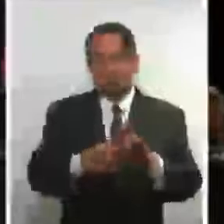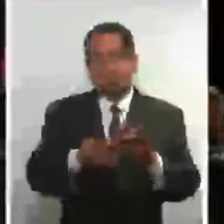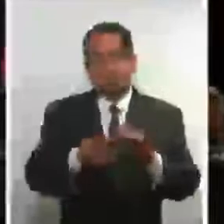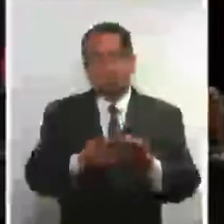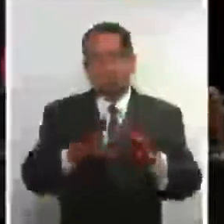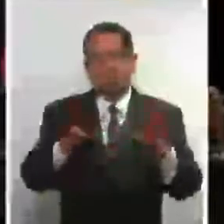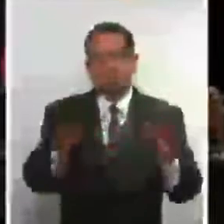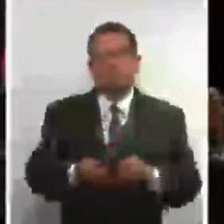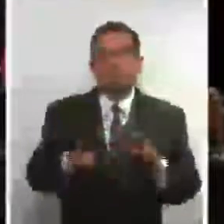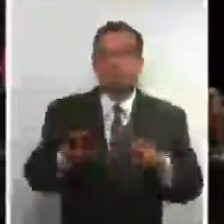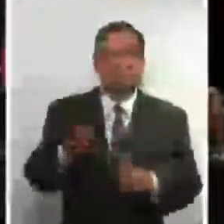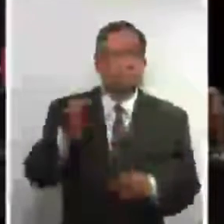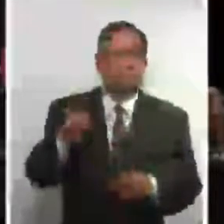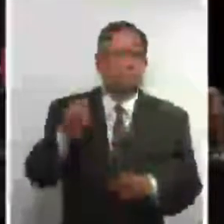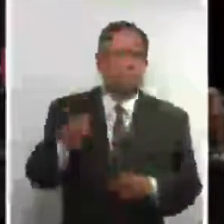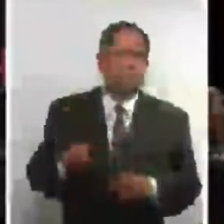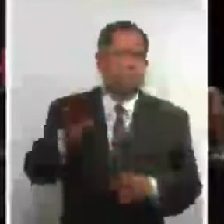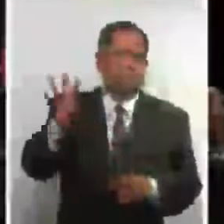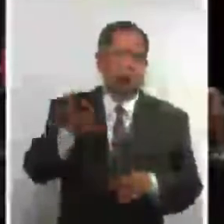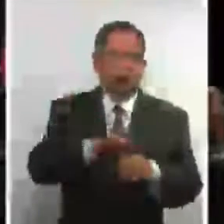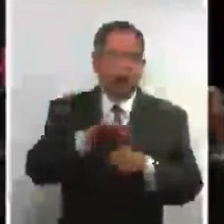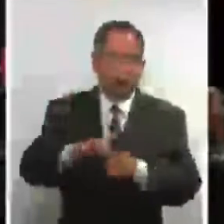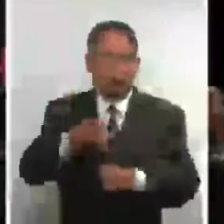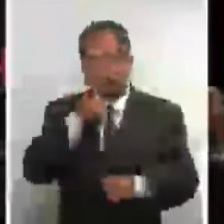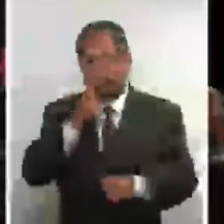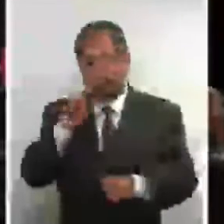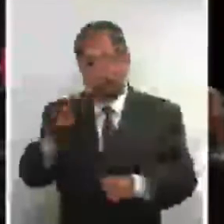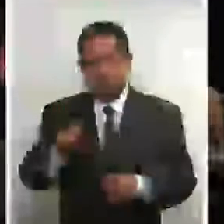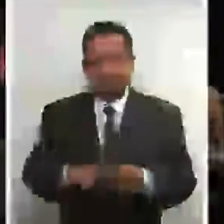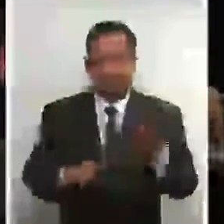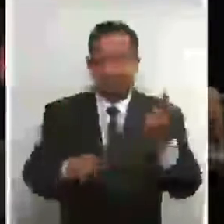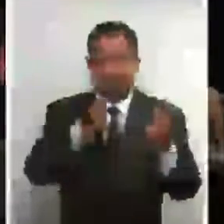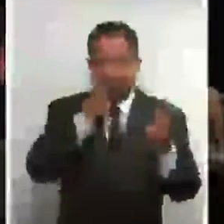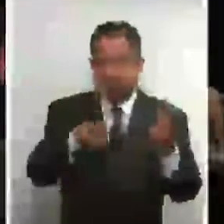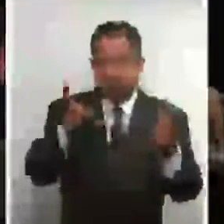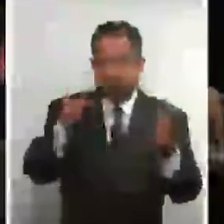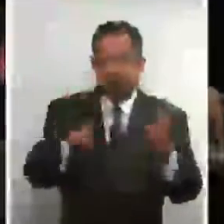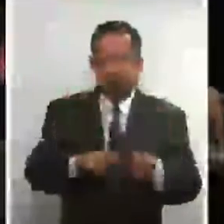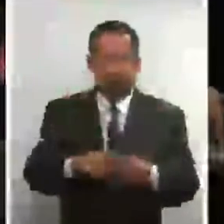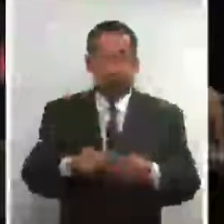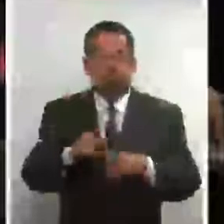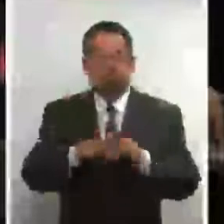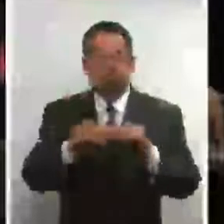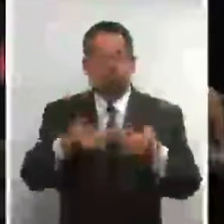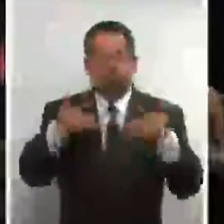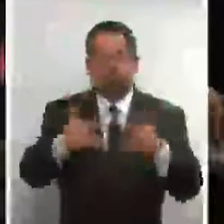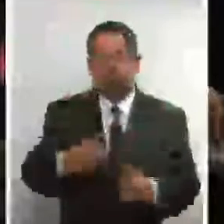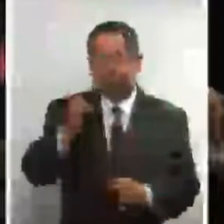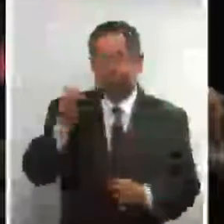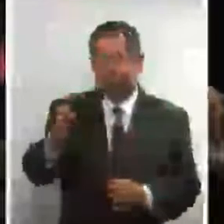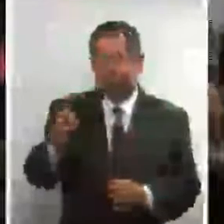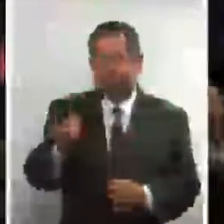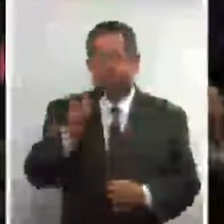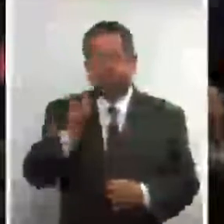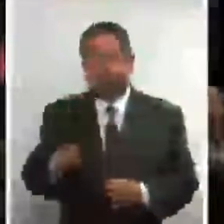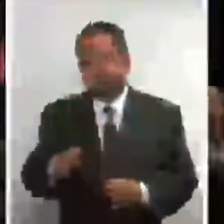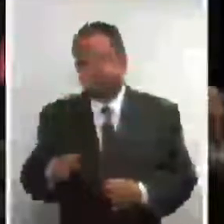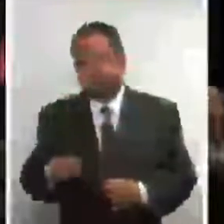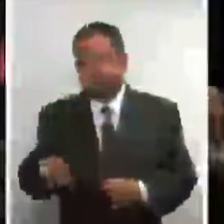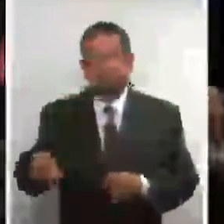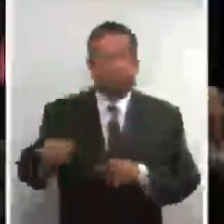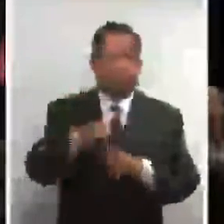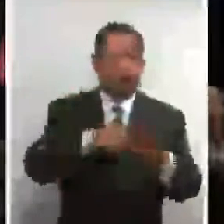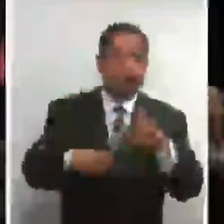total de 64 votos a favor, 1 voto en contra y 0 abstenciones por parte de